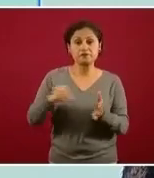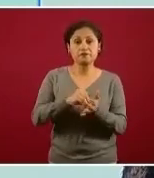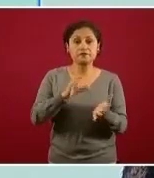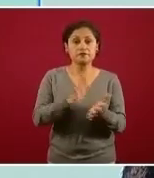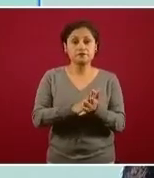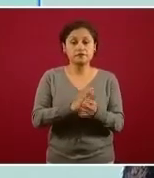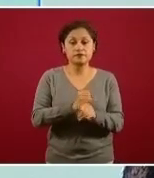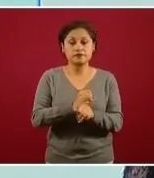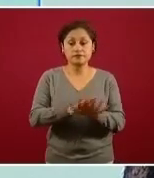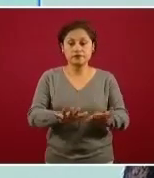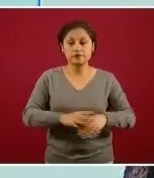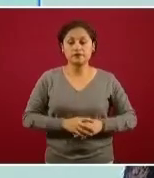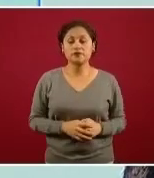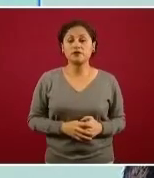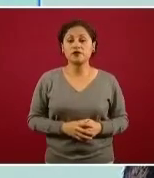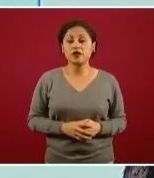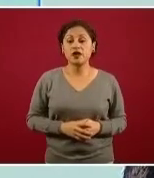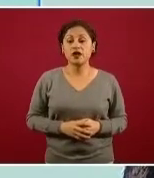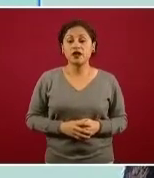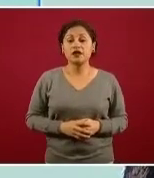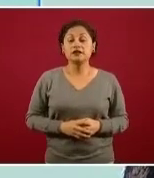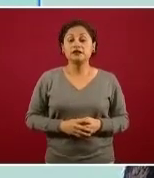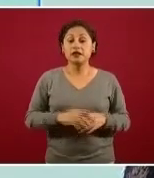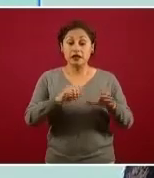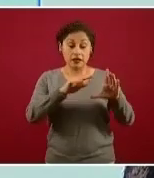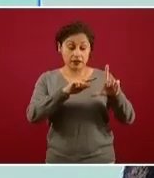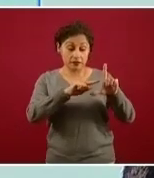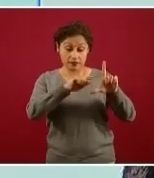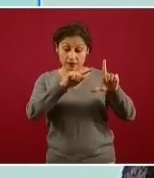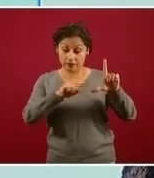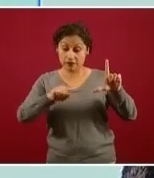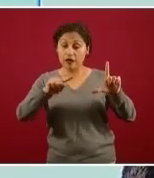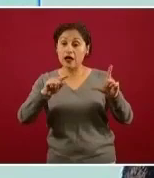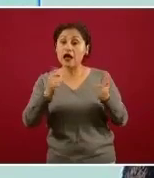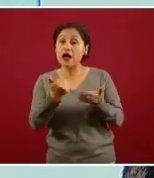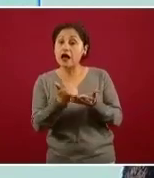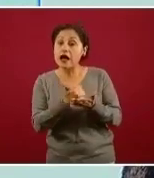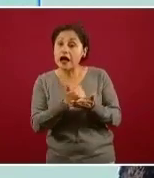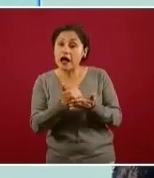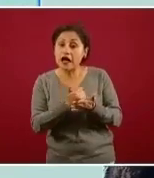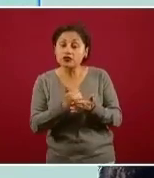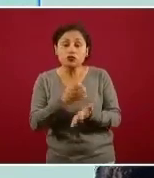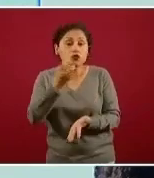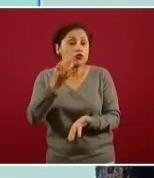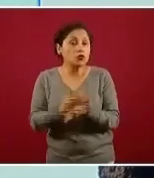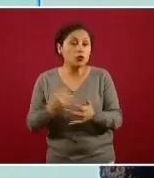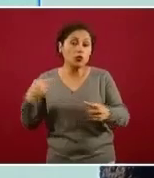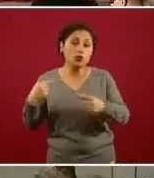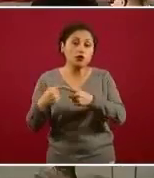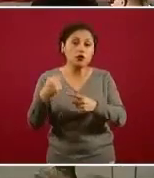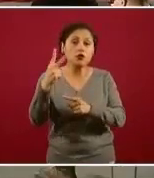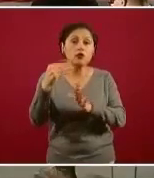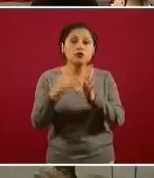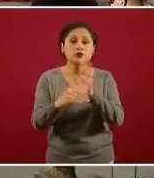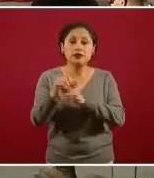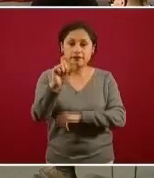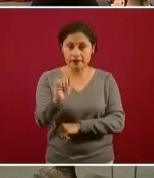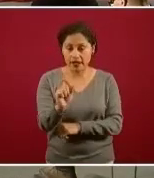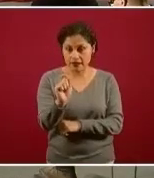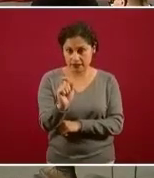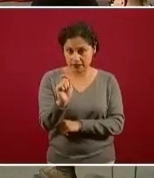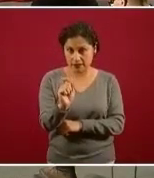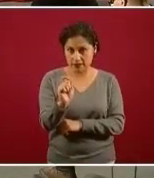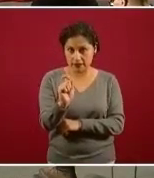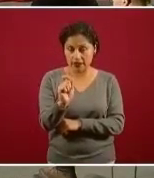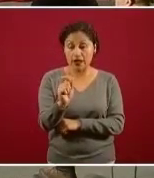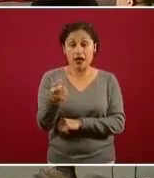por último, la línea azul representa 2020. Son los registros en tiempo real, semana